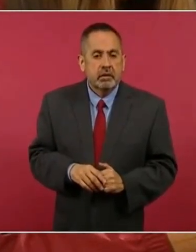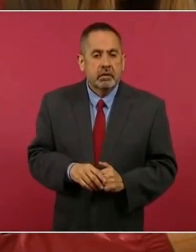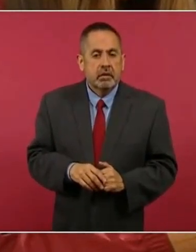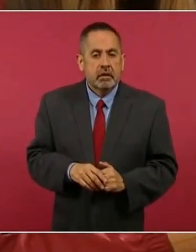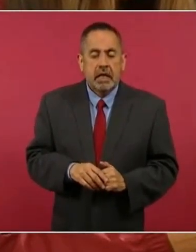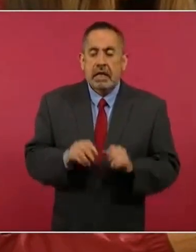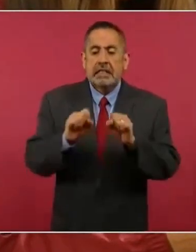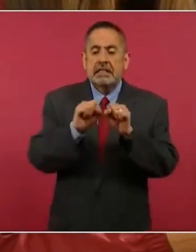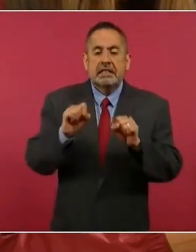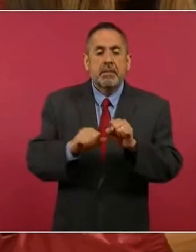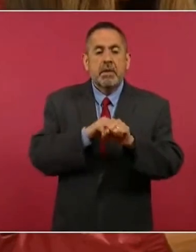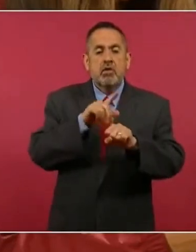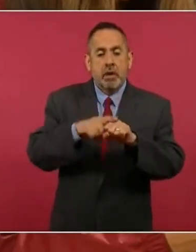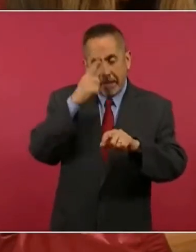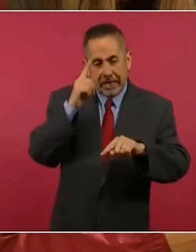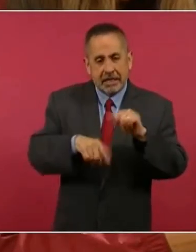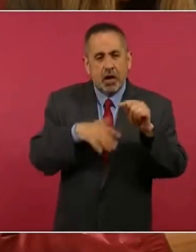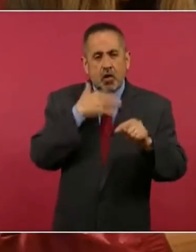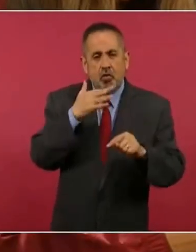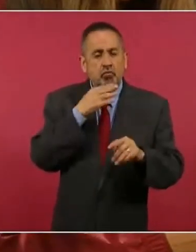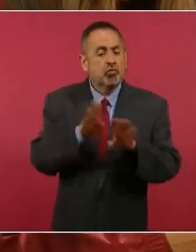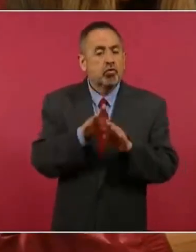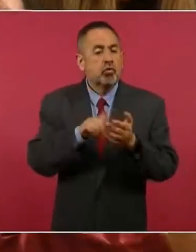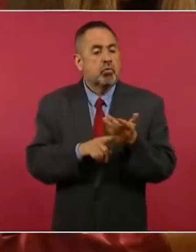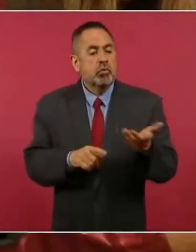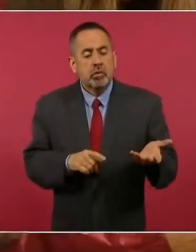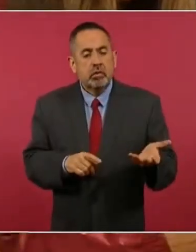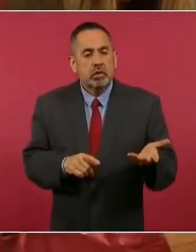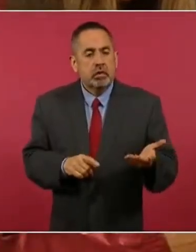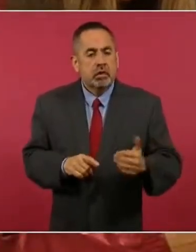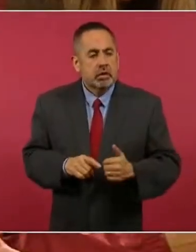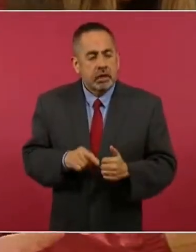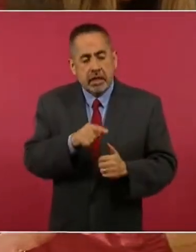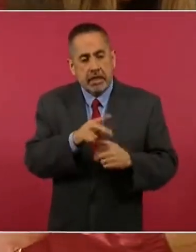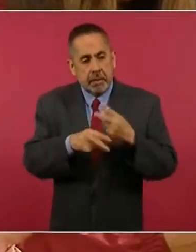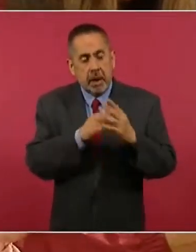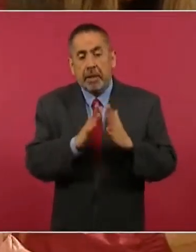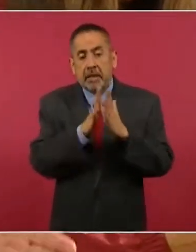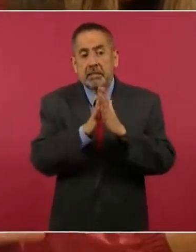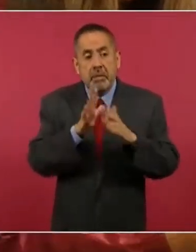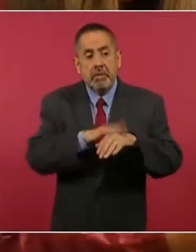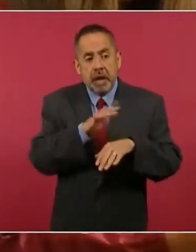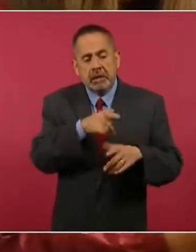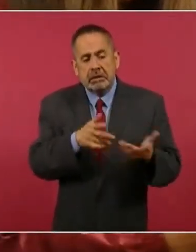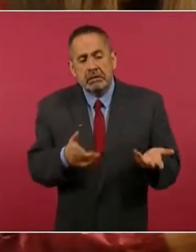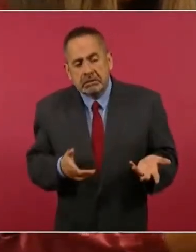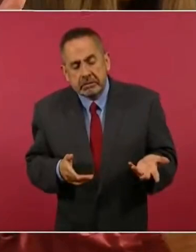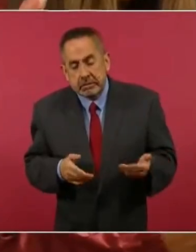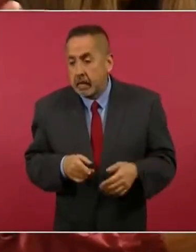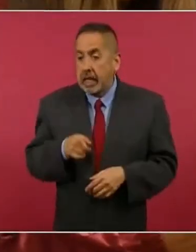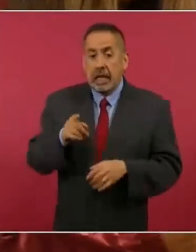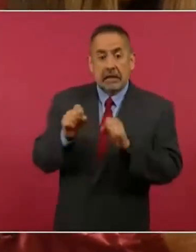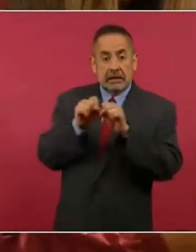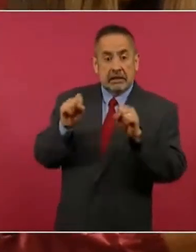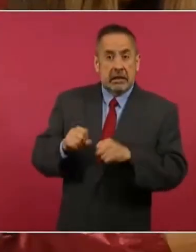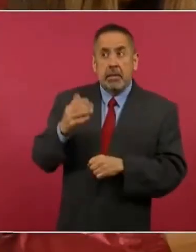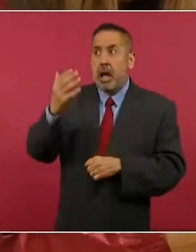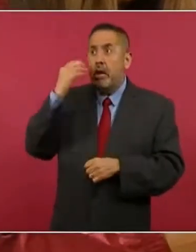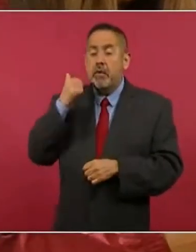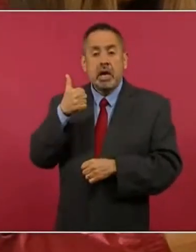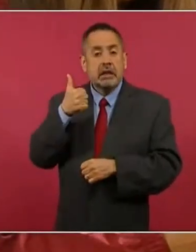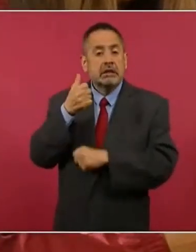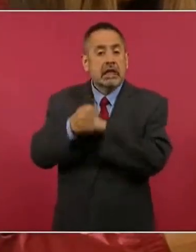nacional anticorrupción, que lo iba a reactivar o que iba a participar más. El sistema tiene 6 años de que se fundó.